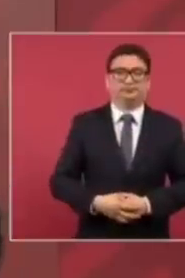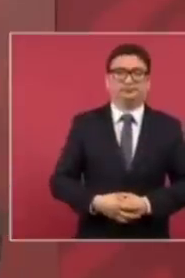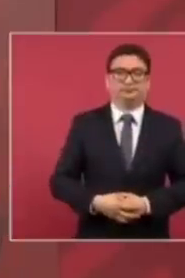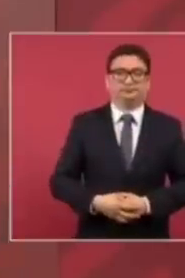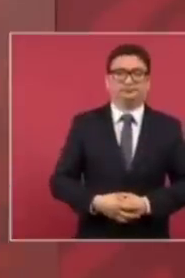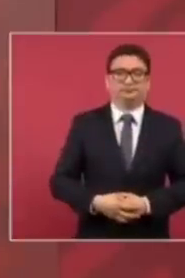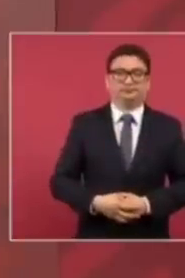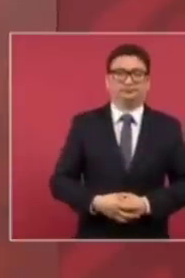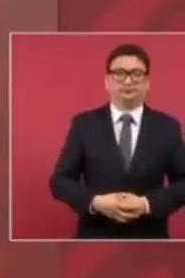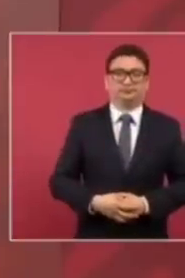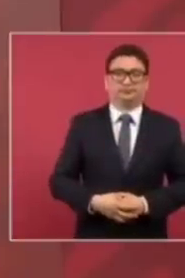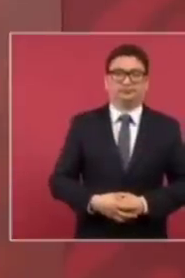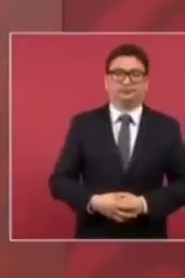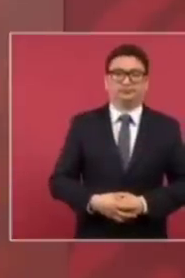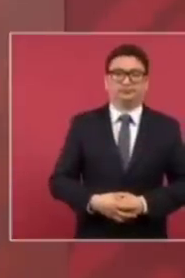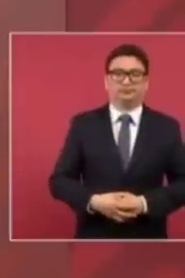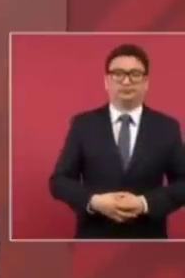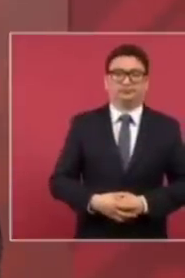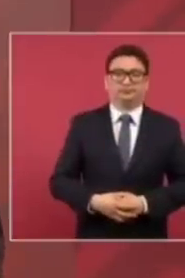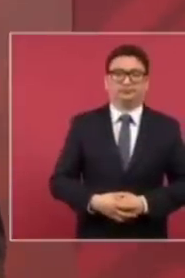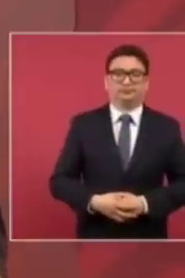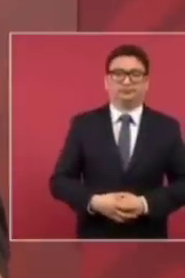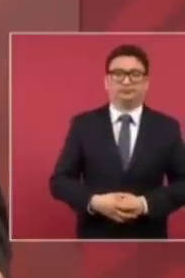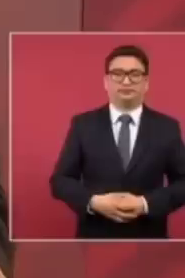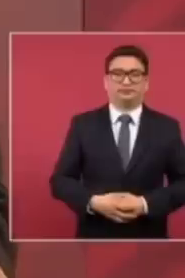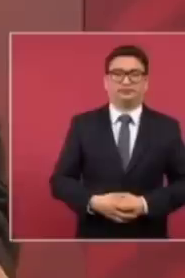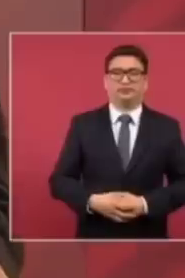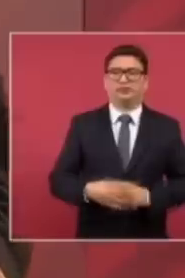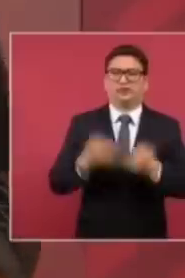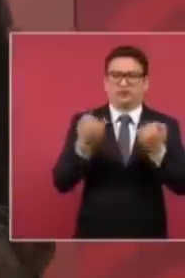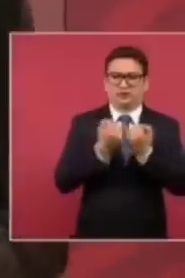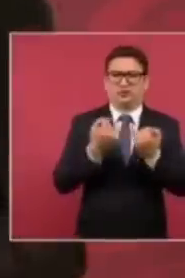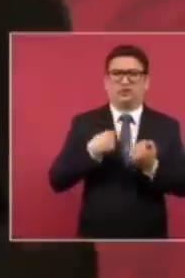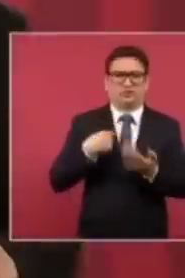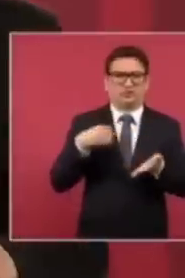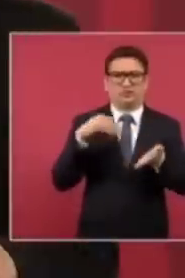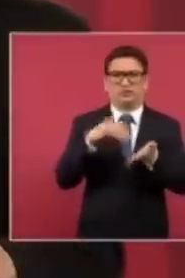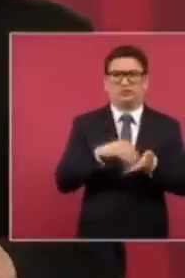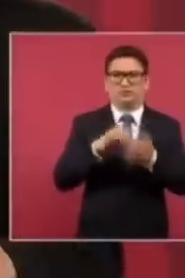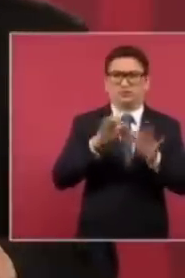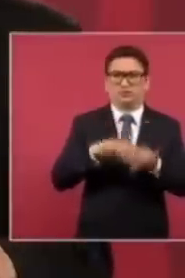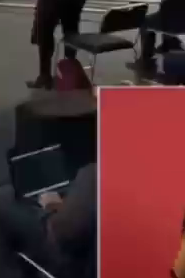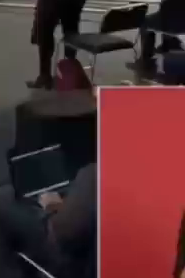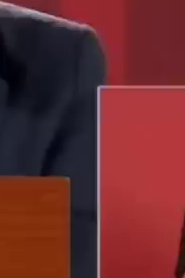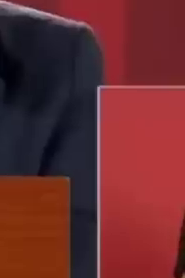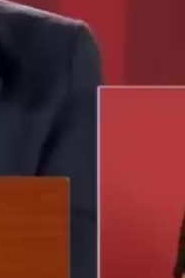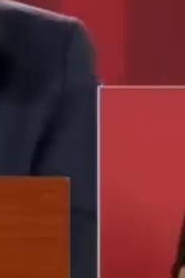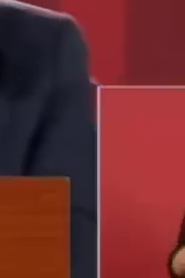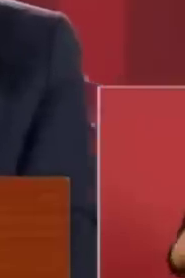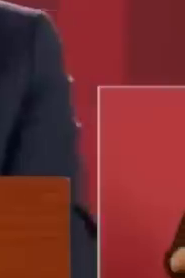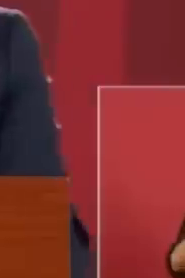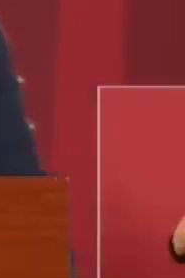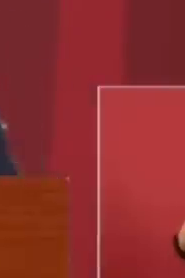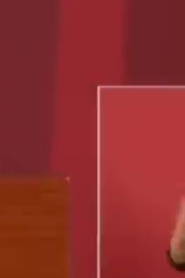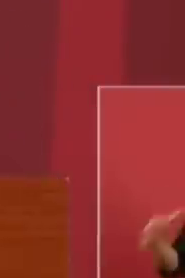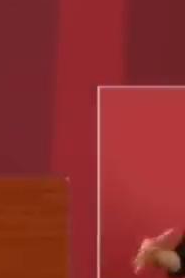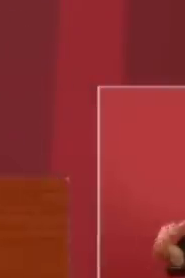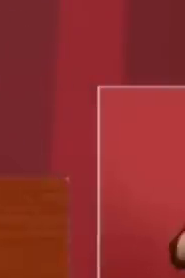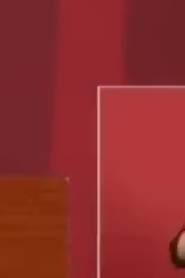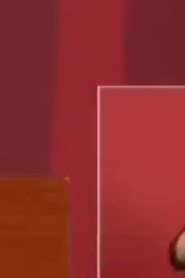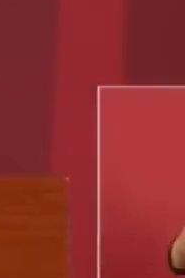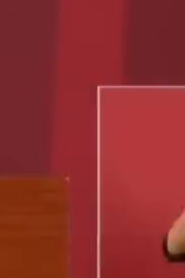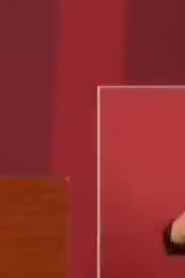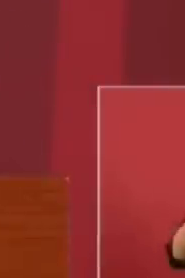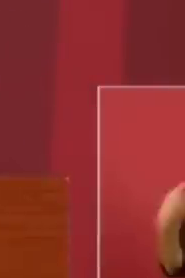hay que atender y antes estos reclamos también destapar la cloaca y poner orden sobre todo entre los empresarios del fútbol mexicano